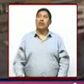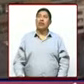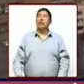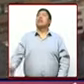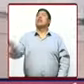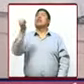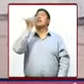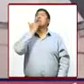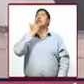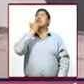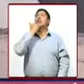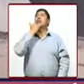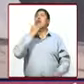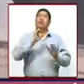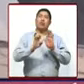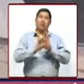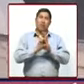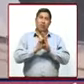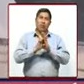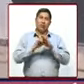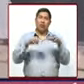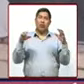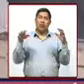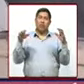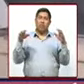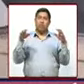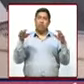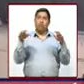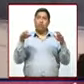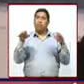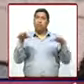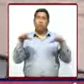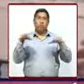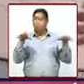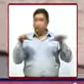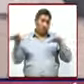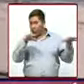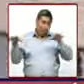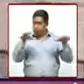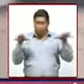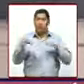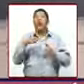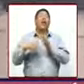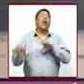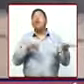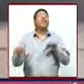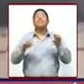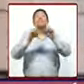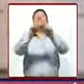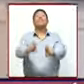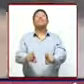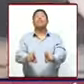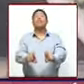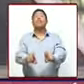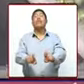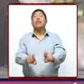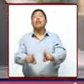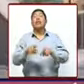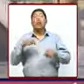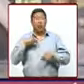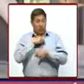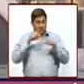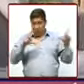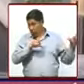¿Qué pasaría si uno de estos días, uno de nosotros está mirando las lindas vistas de La Paz y de la nada, todo empieza a temblar? Vivimos un sismo,